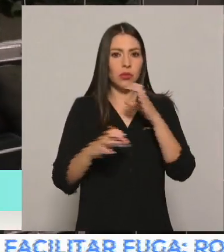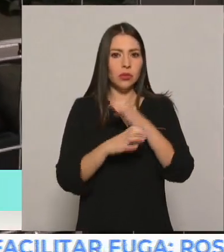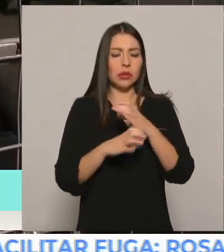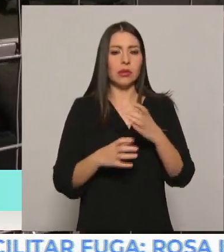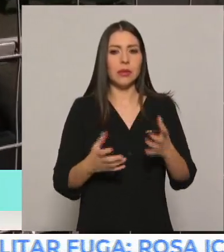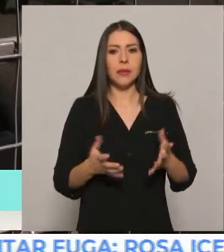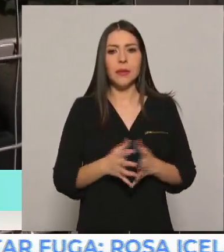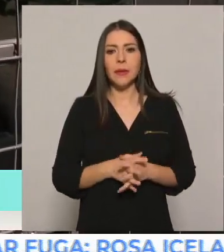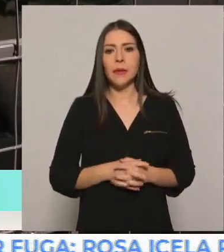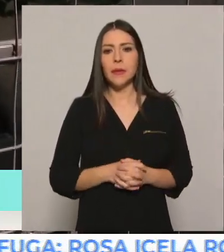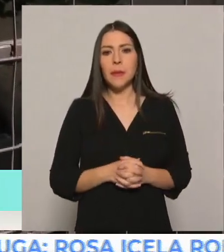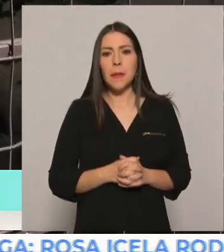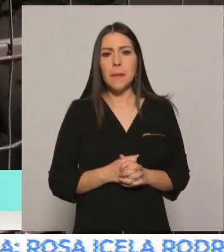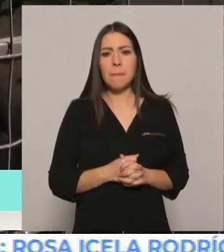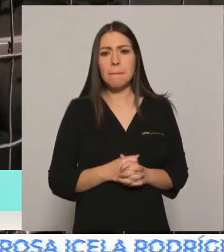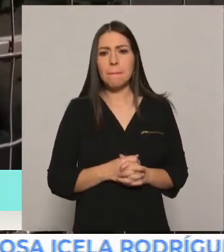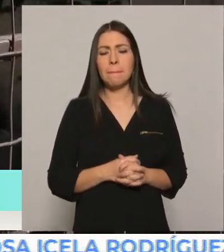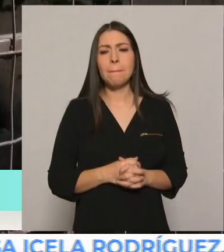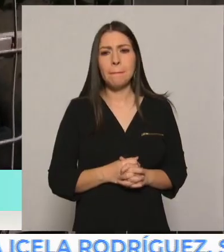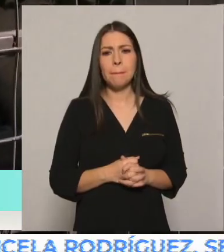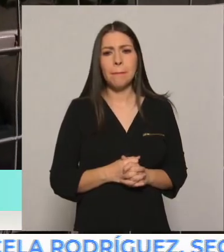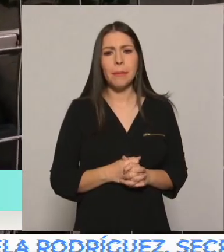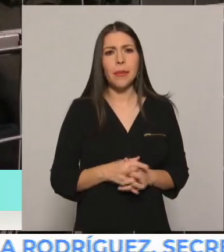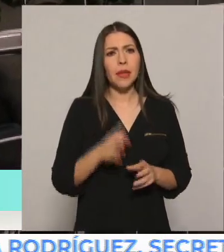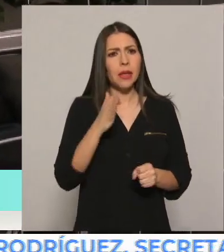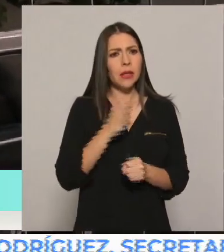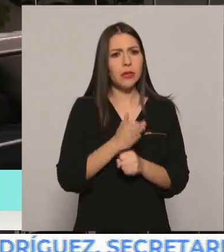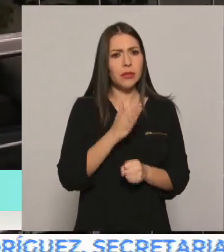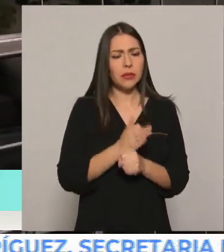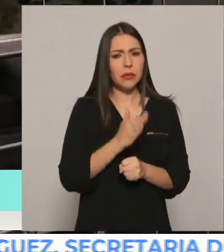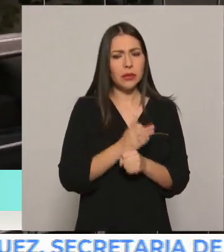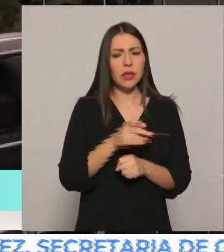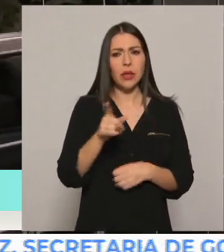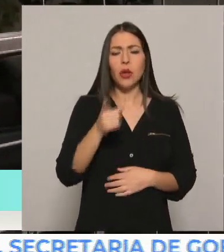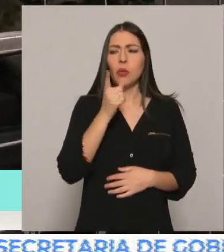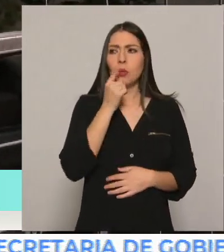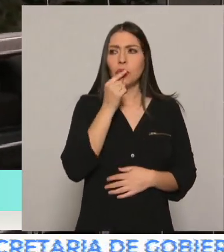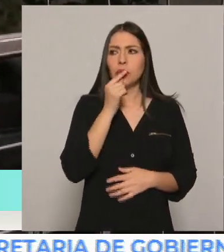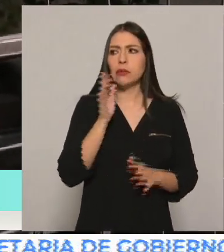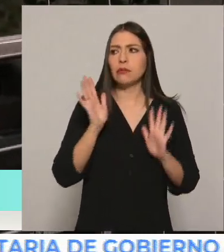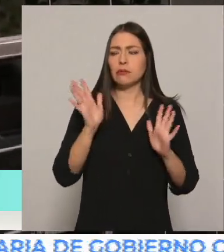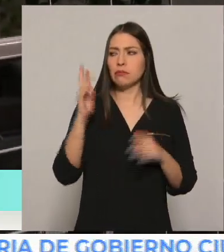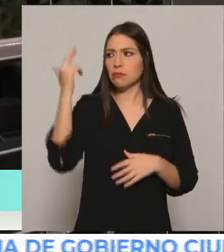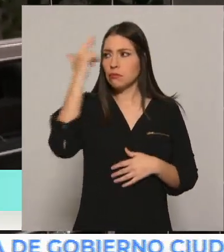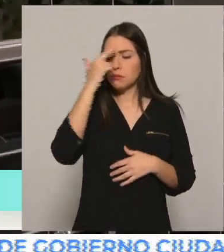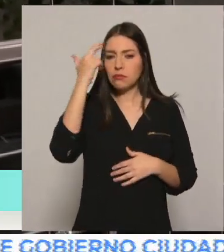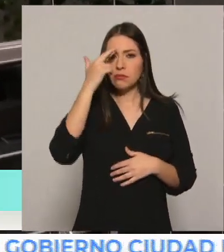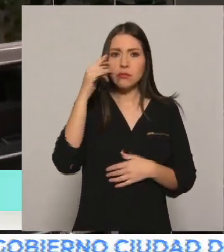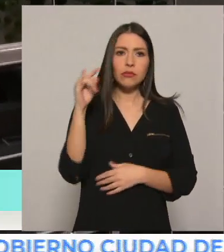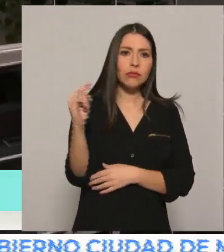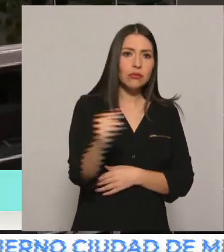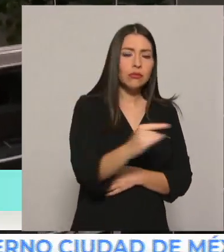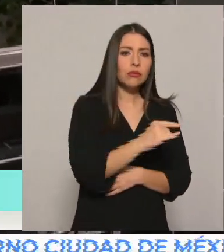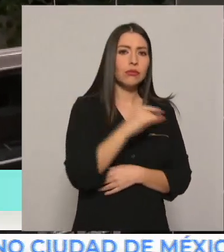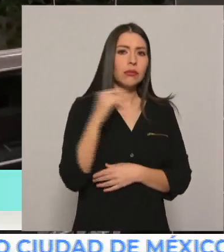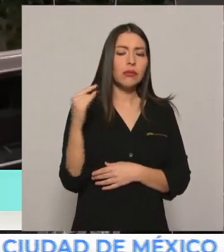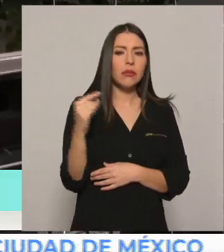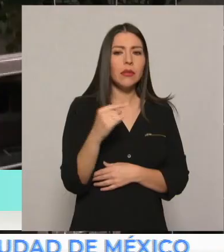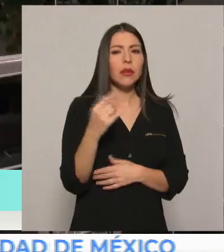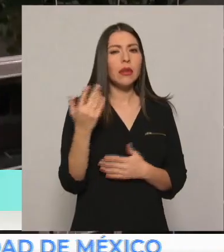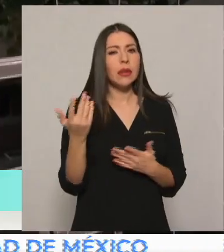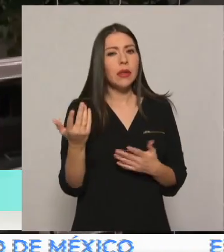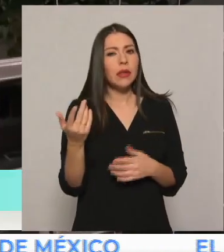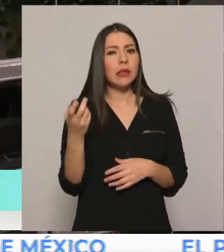contener un poco. Actualmente ya la policía está entrando a hacer rondines y bueno, pues eso ayuda un